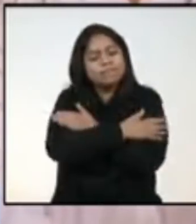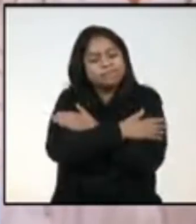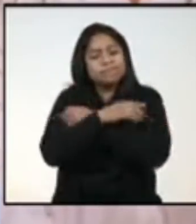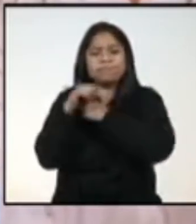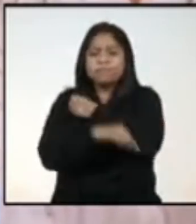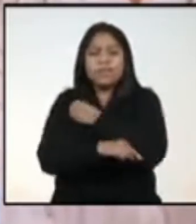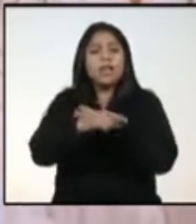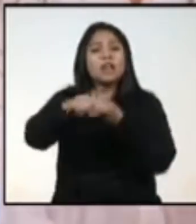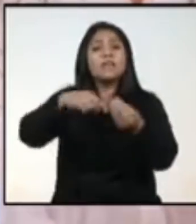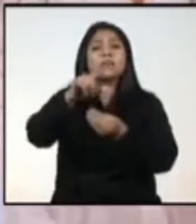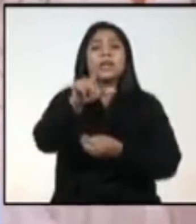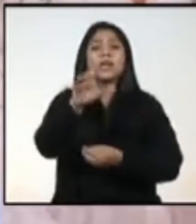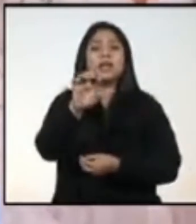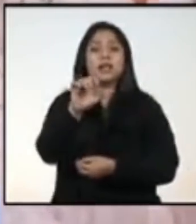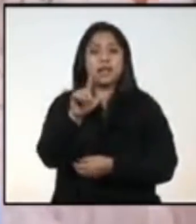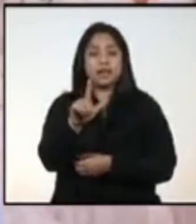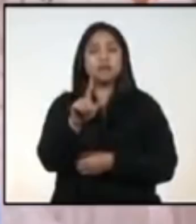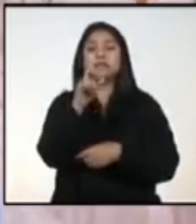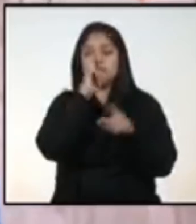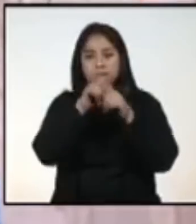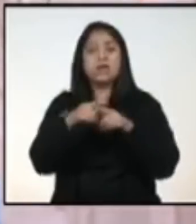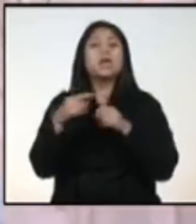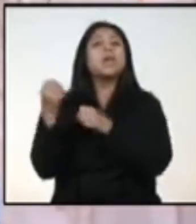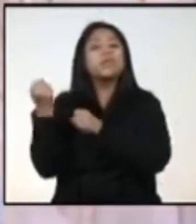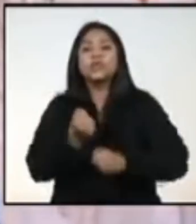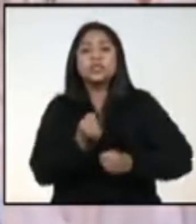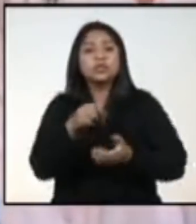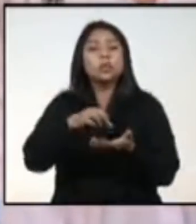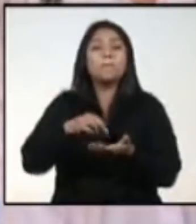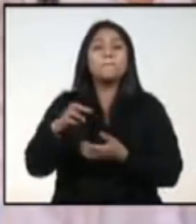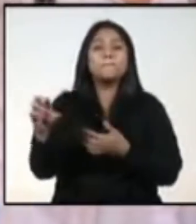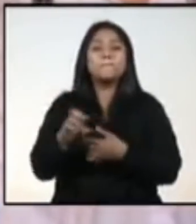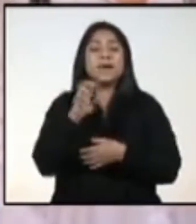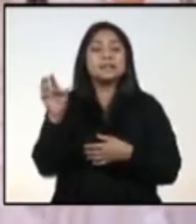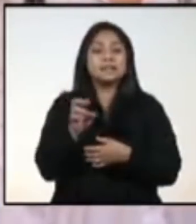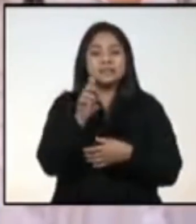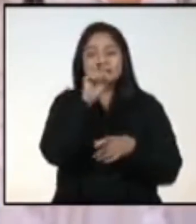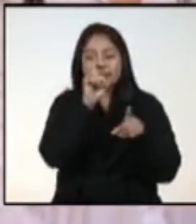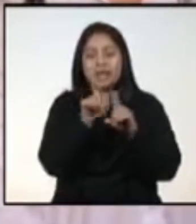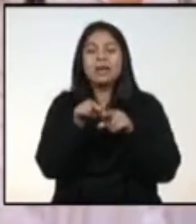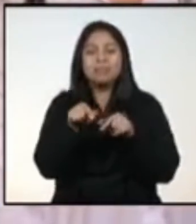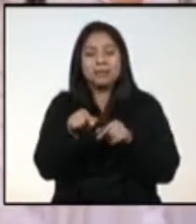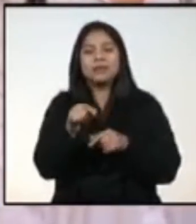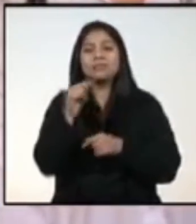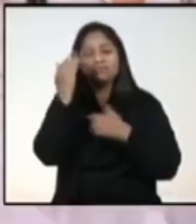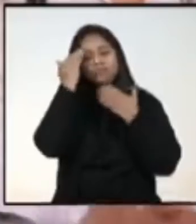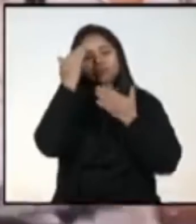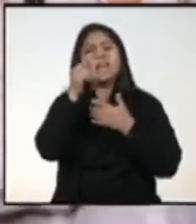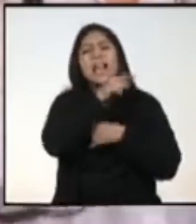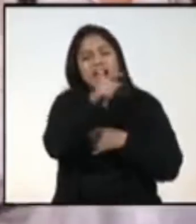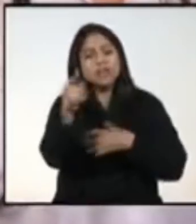Quiero agradecerle profundamente a la Fundación Pais y quiero que a ellos les demos un fuerte